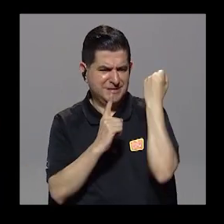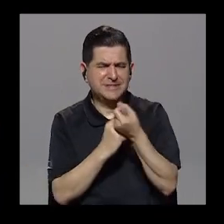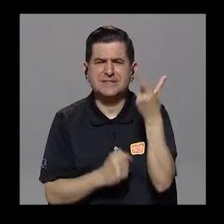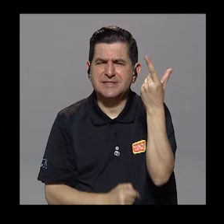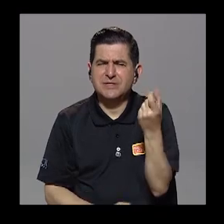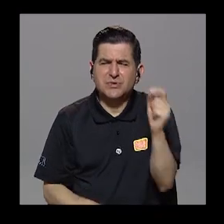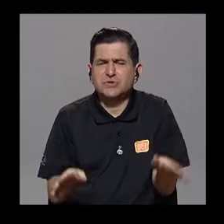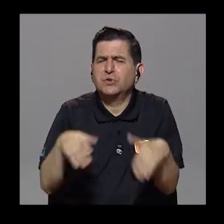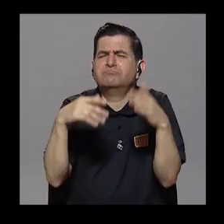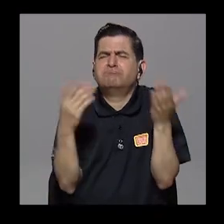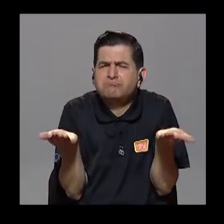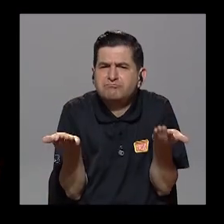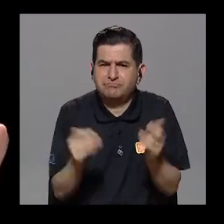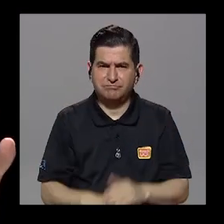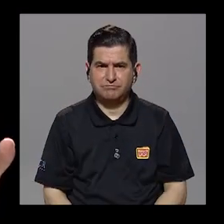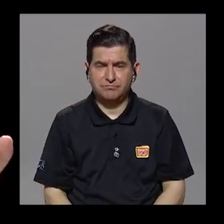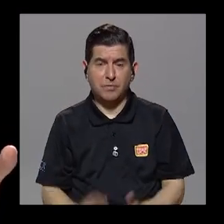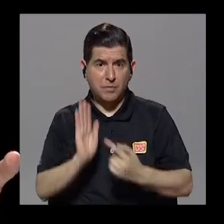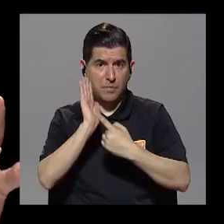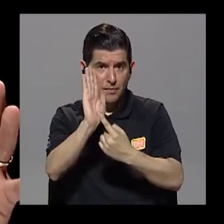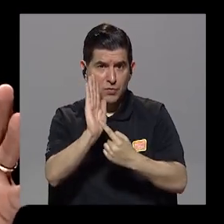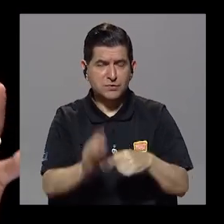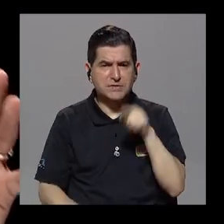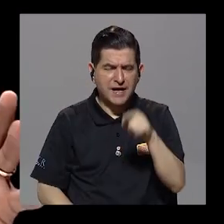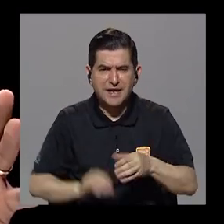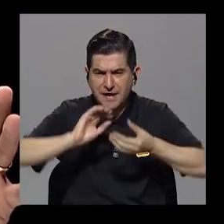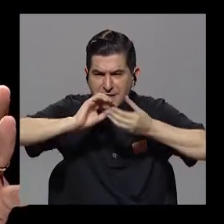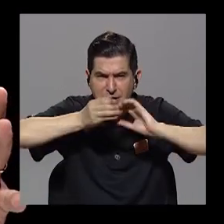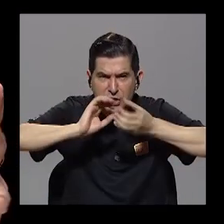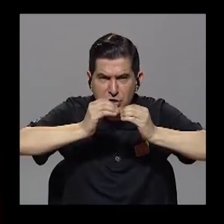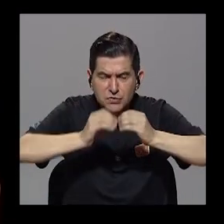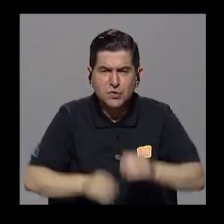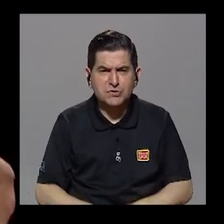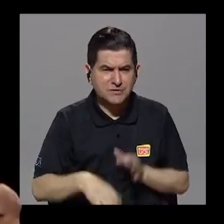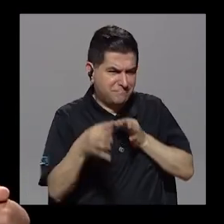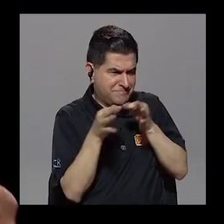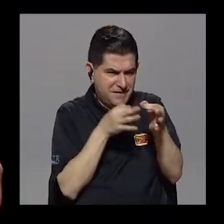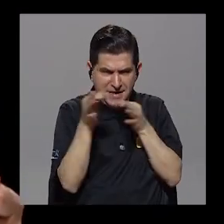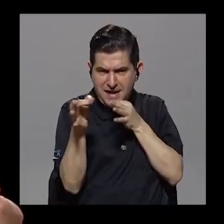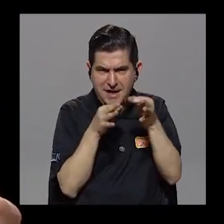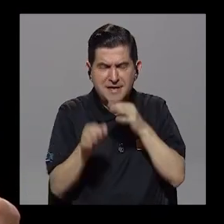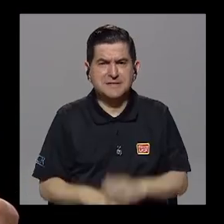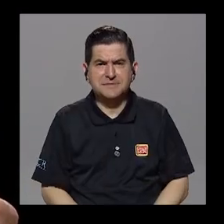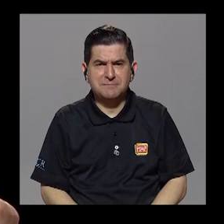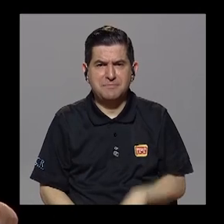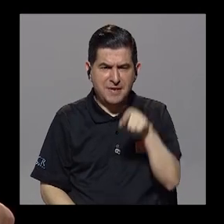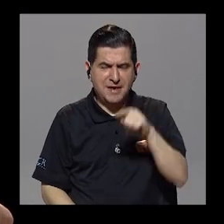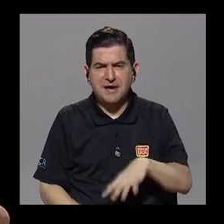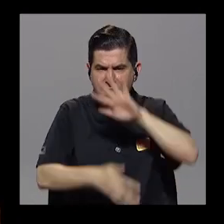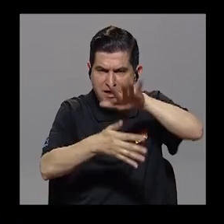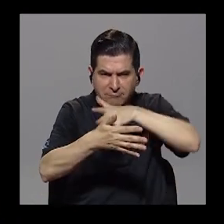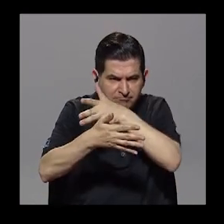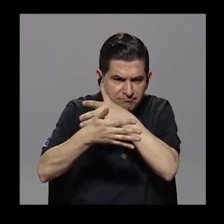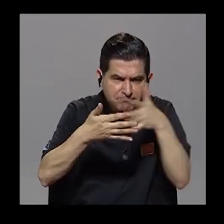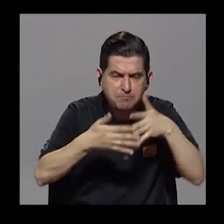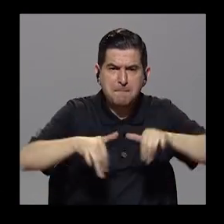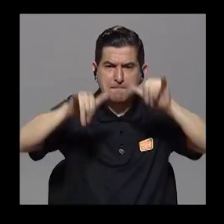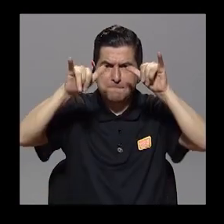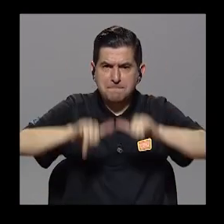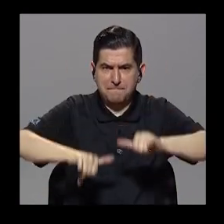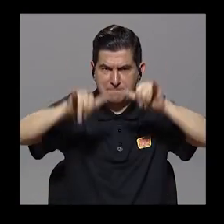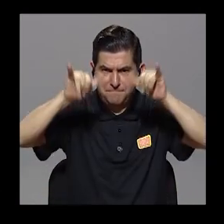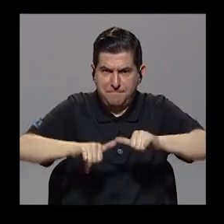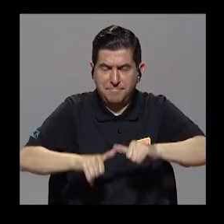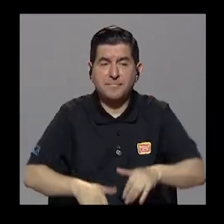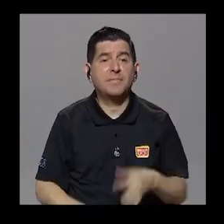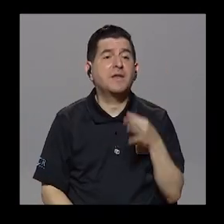en materia de pensiones, podríamos presentarle esa ecuación que explica gráficamente quiénes